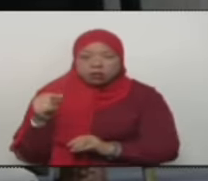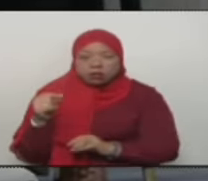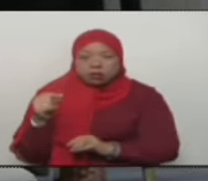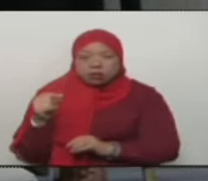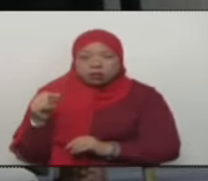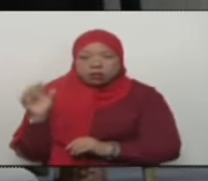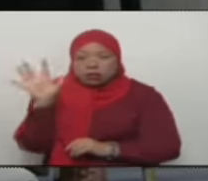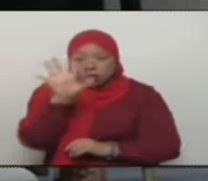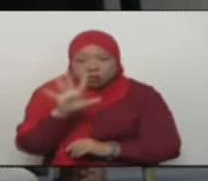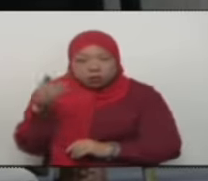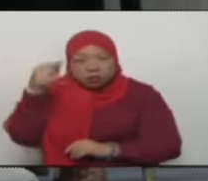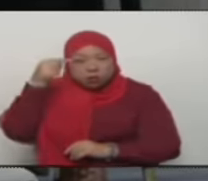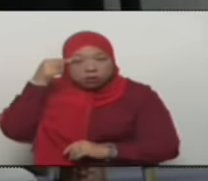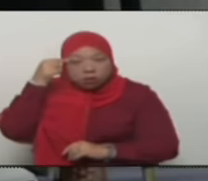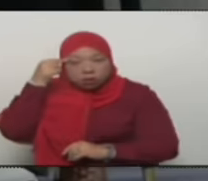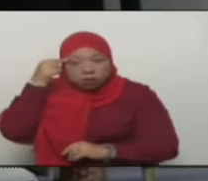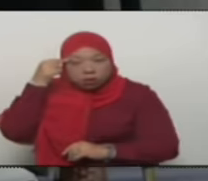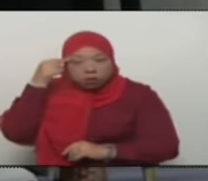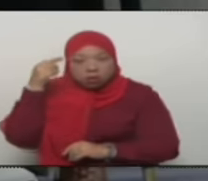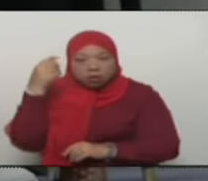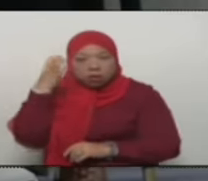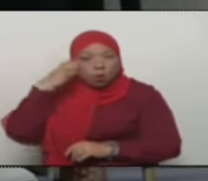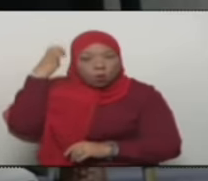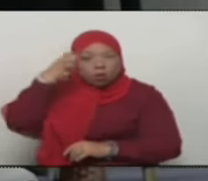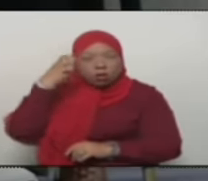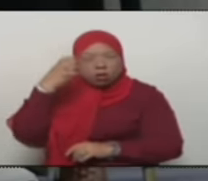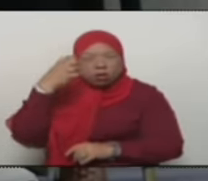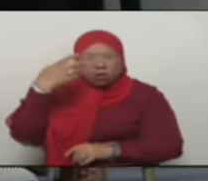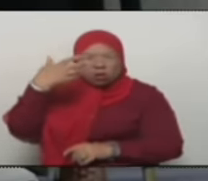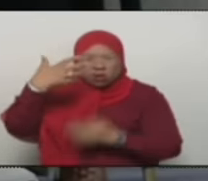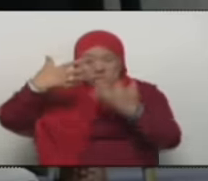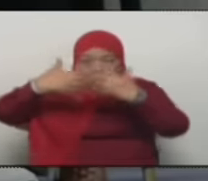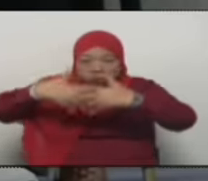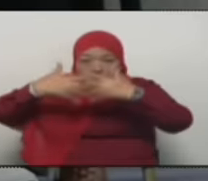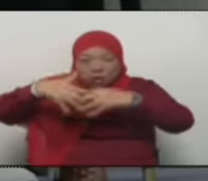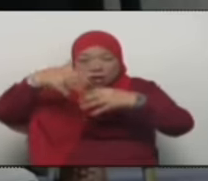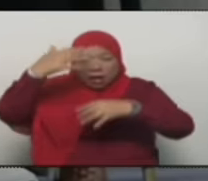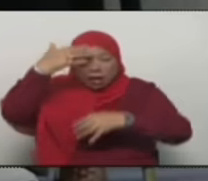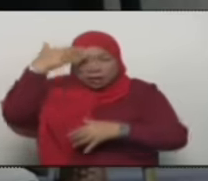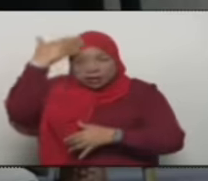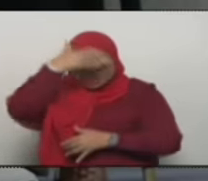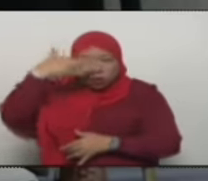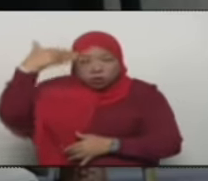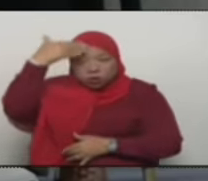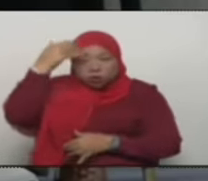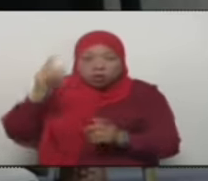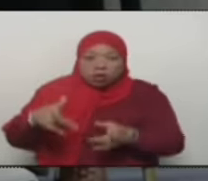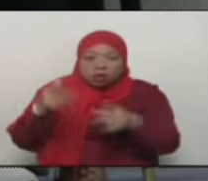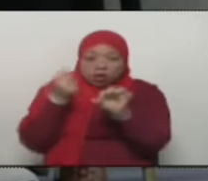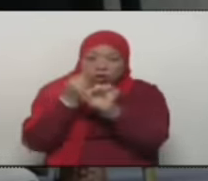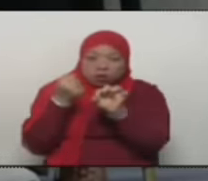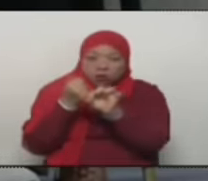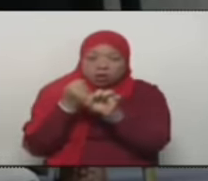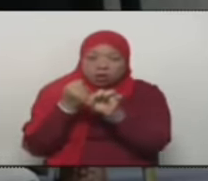a Europa, porque todo eso está en ese lóbulo frontal, que es el arma más importante que nos ha permitido